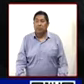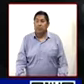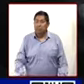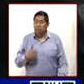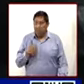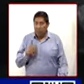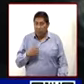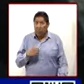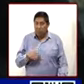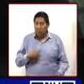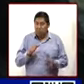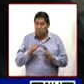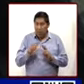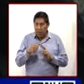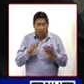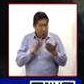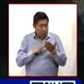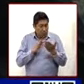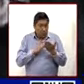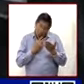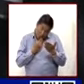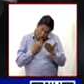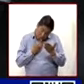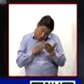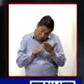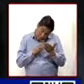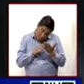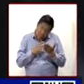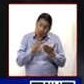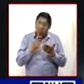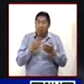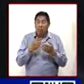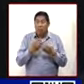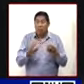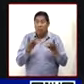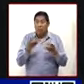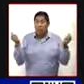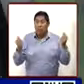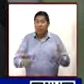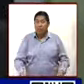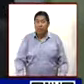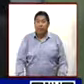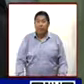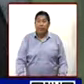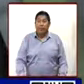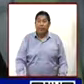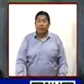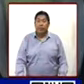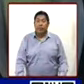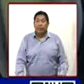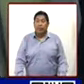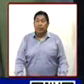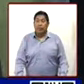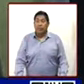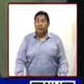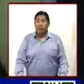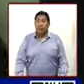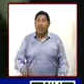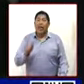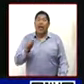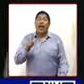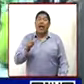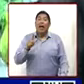Bien, buena alternativa. Sería bueno difundirlo, ¿no? ¿Qué se llama la aplicación? Alerta Juliana se